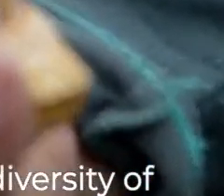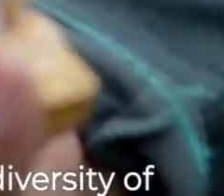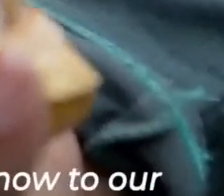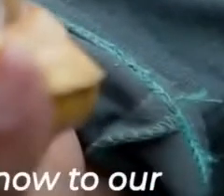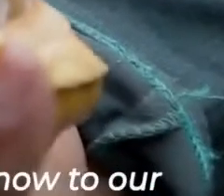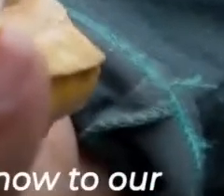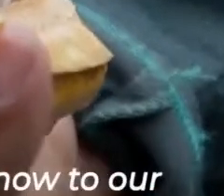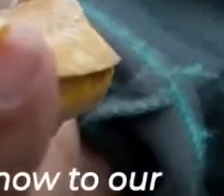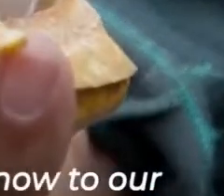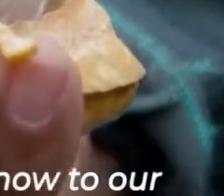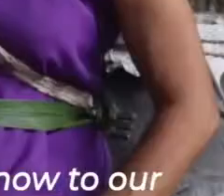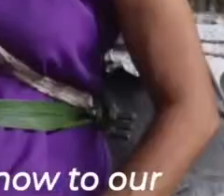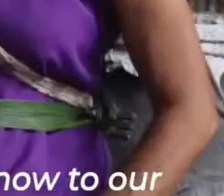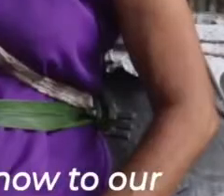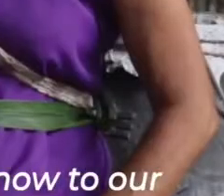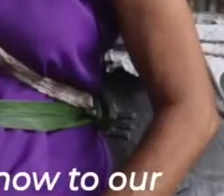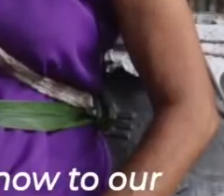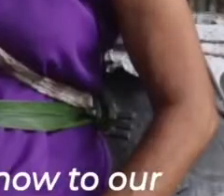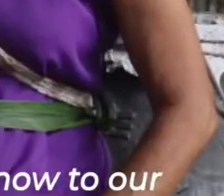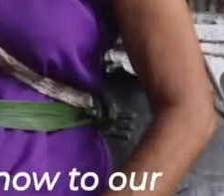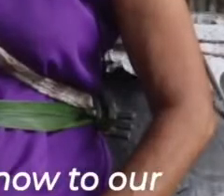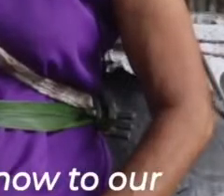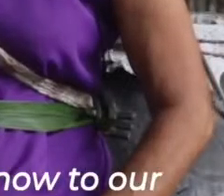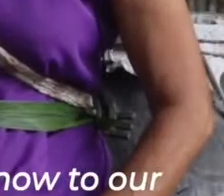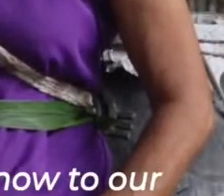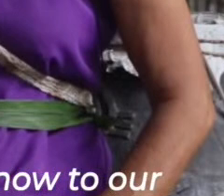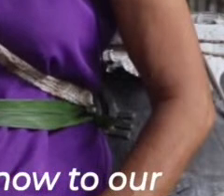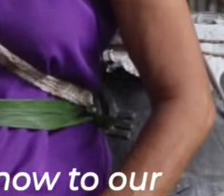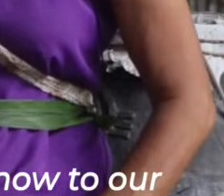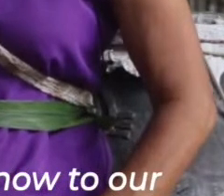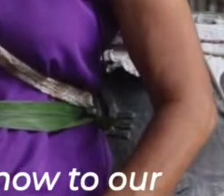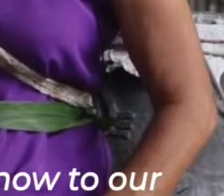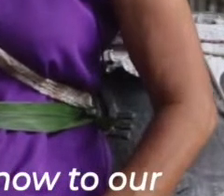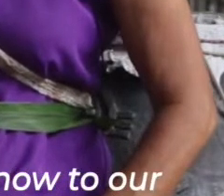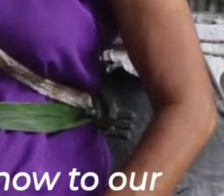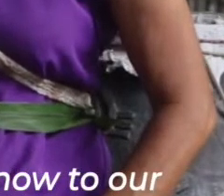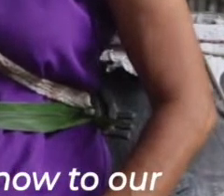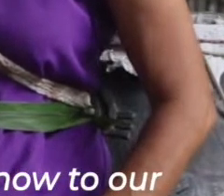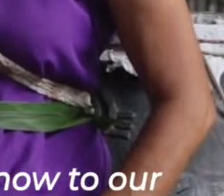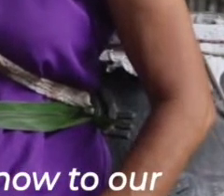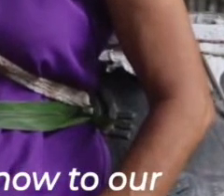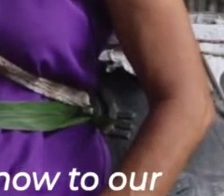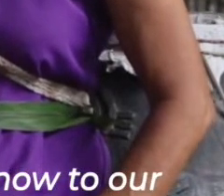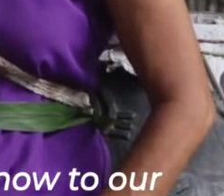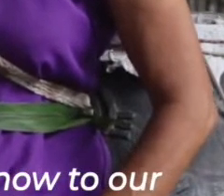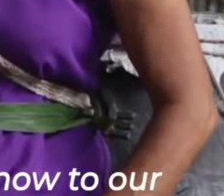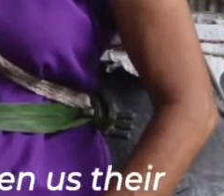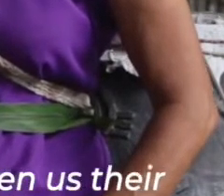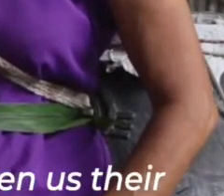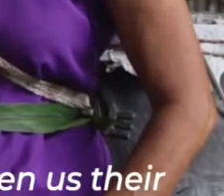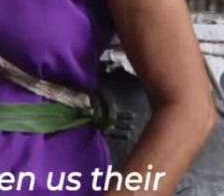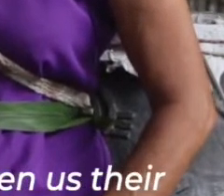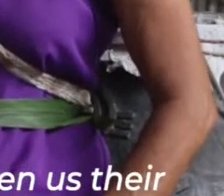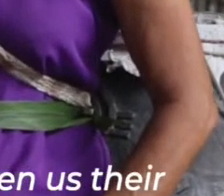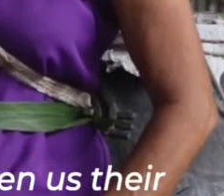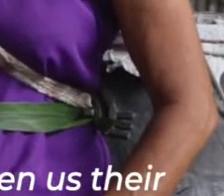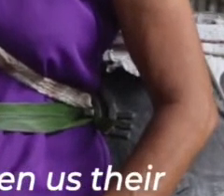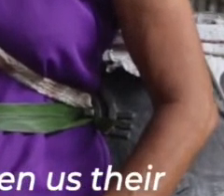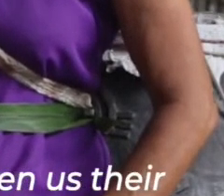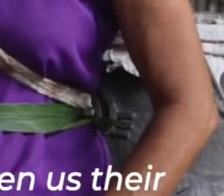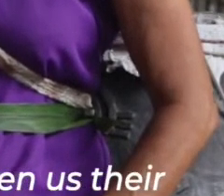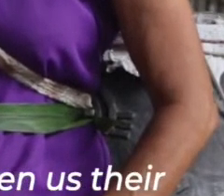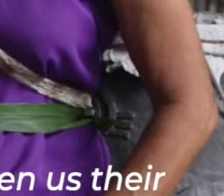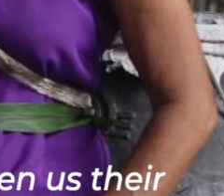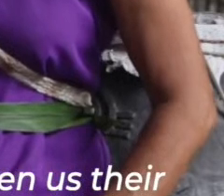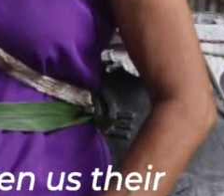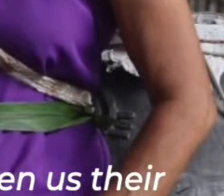de plantas. Sobre de la chacra también es donde que nosotros enseñamos a nuestros hijos, porque nuestros abuelos, nuestros ancestros nos han